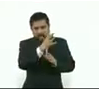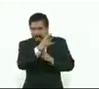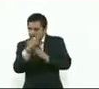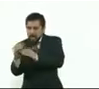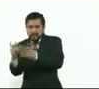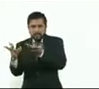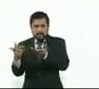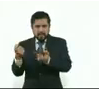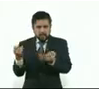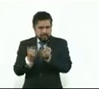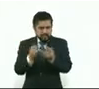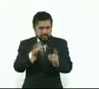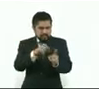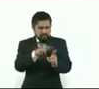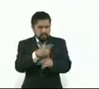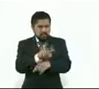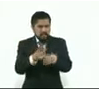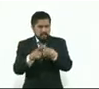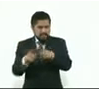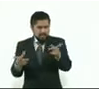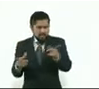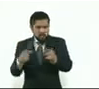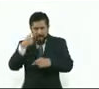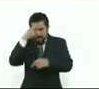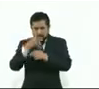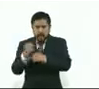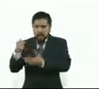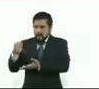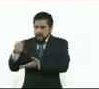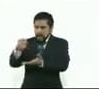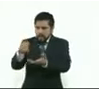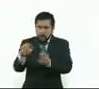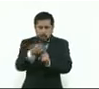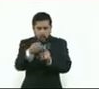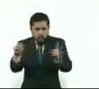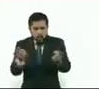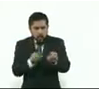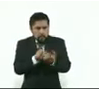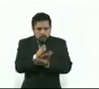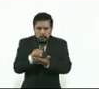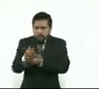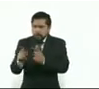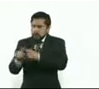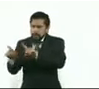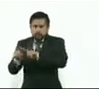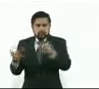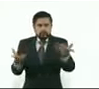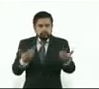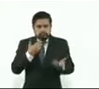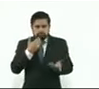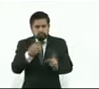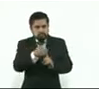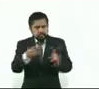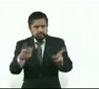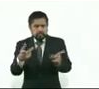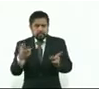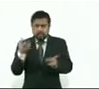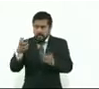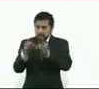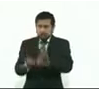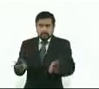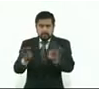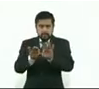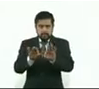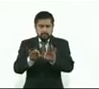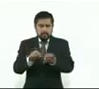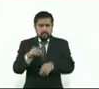con la situación del país y que puedan destinar los recursos suficientes para que se lleve a cabo este ejercicio tan importante. Es decir, el